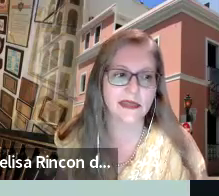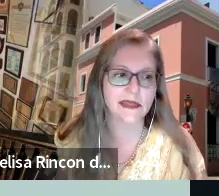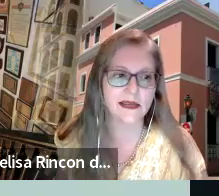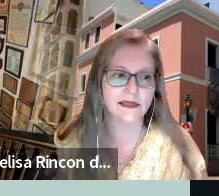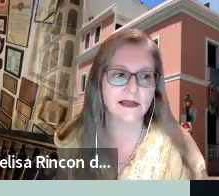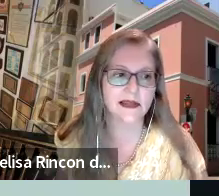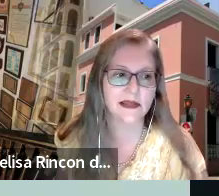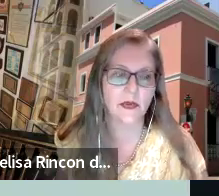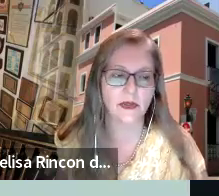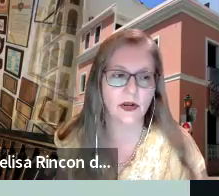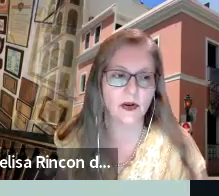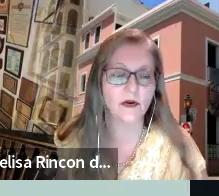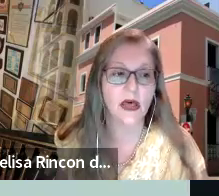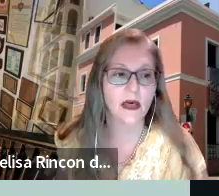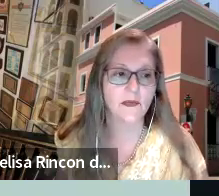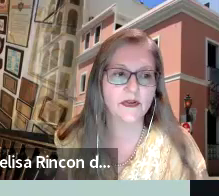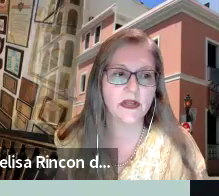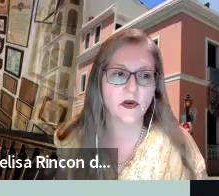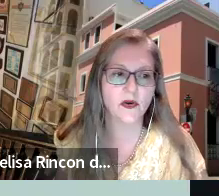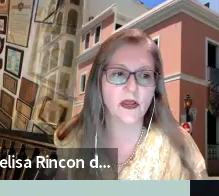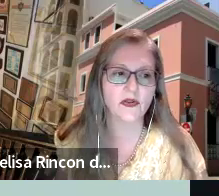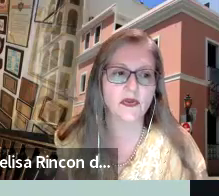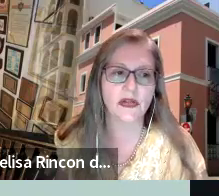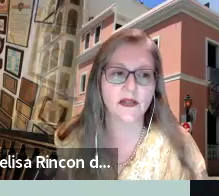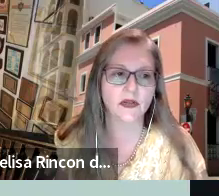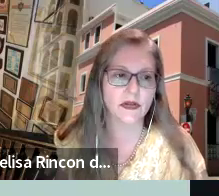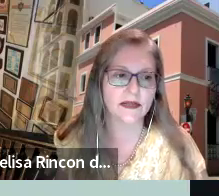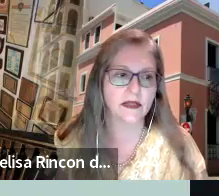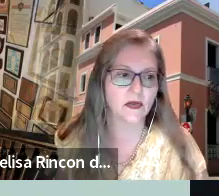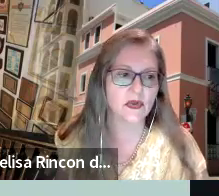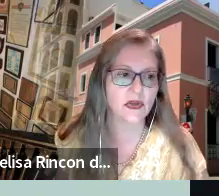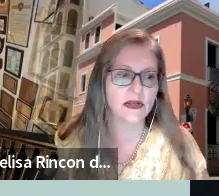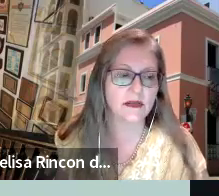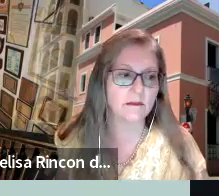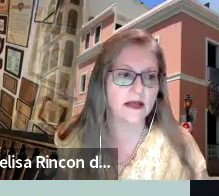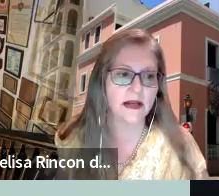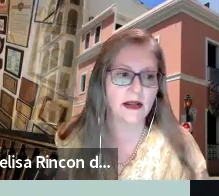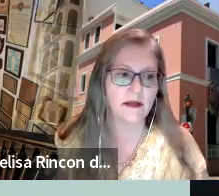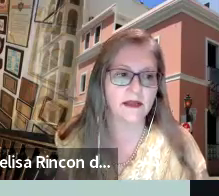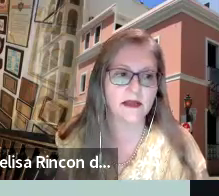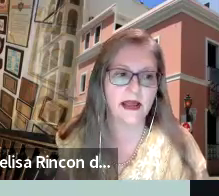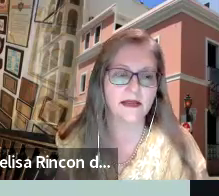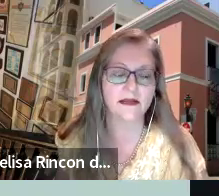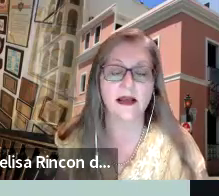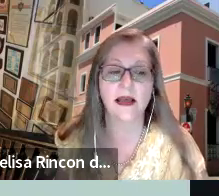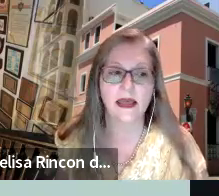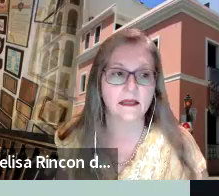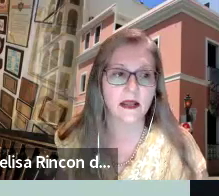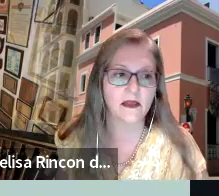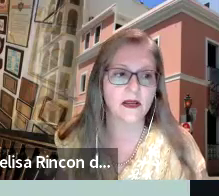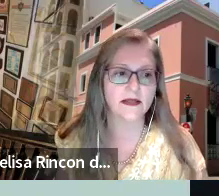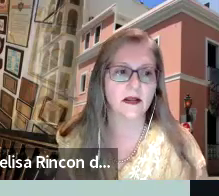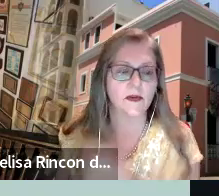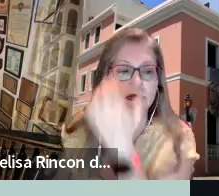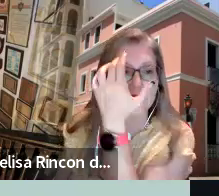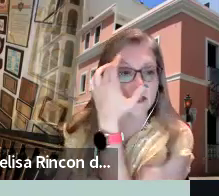en distintas estancias en Puerto Rico, reforzando con ello sus lazos con las instituciones más relevantes de la isla,